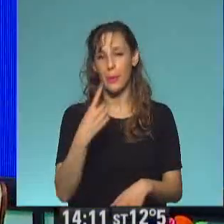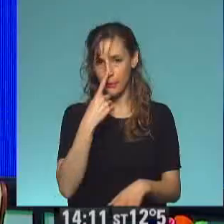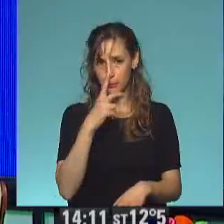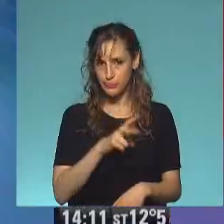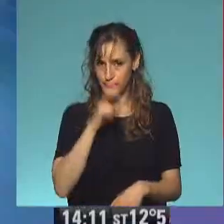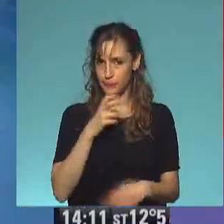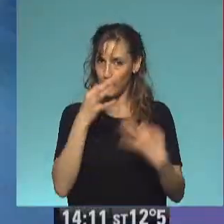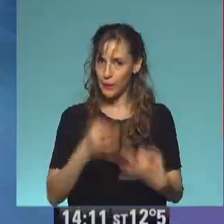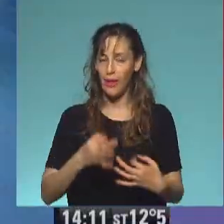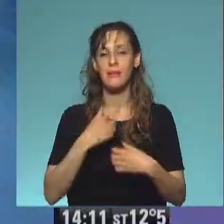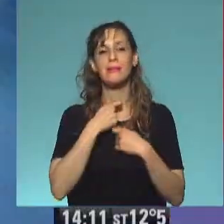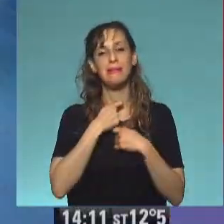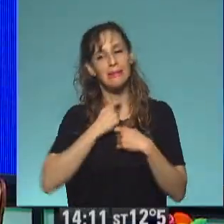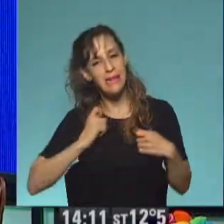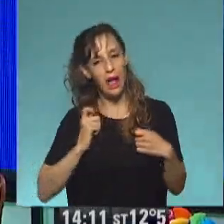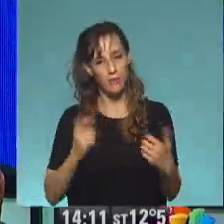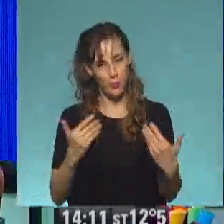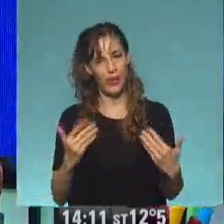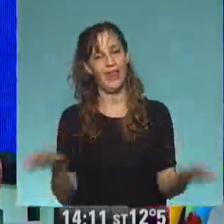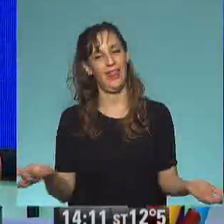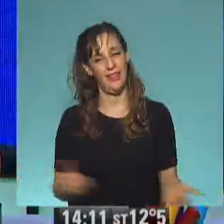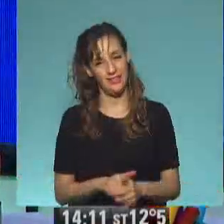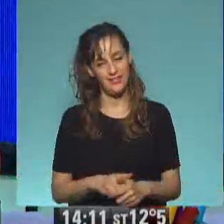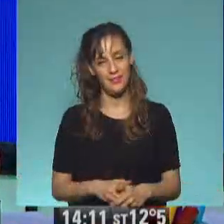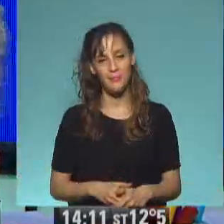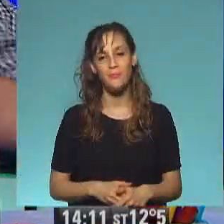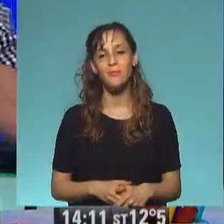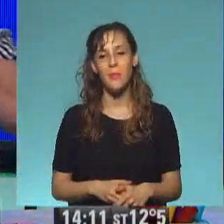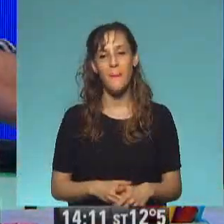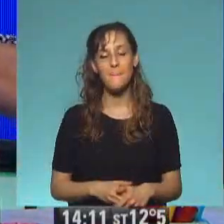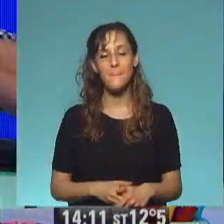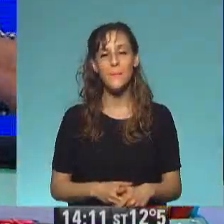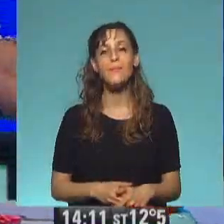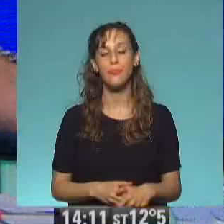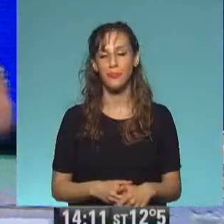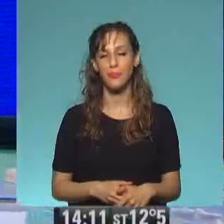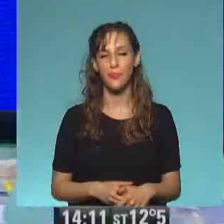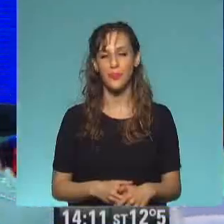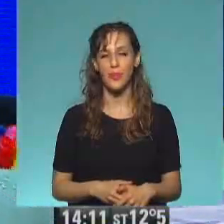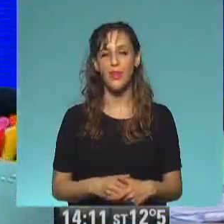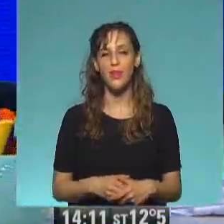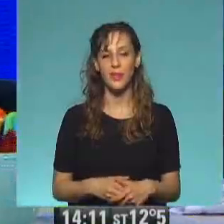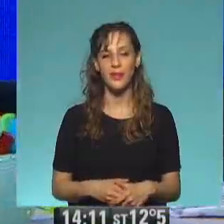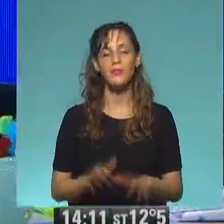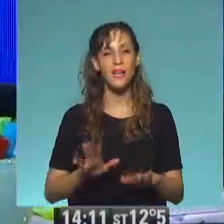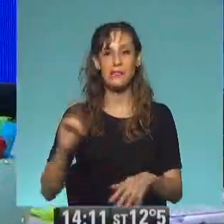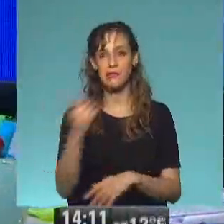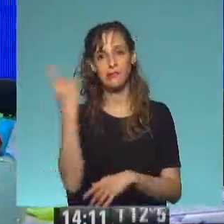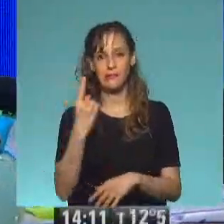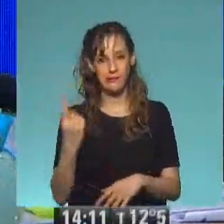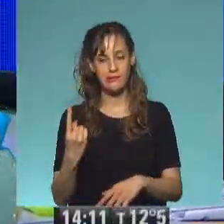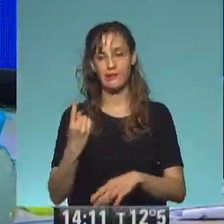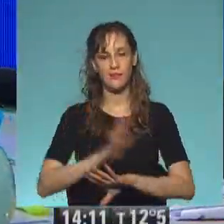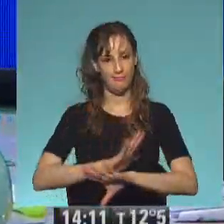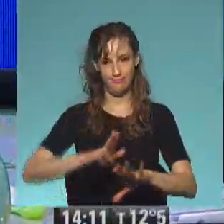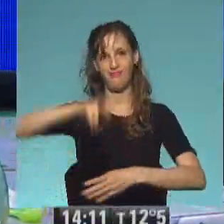puede desabrochar ahí el me voy bajando bolso. En... Ahí está. ¿Esa tornilla o de esa tornilla? Sí, de tornillo y de tornillo.